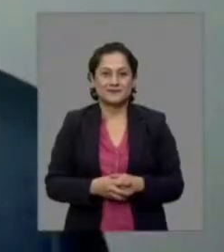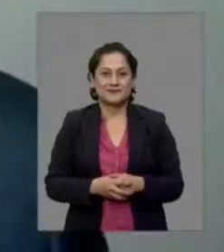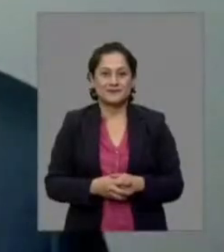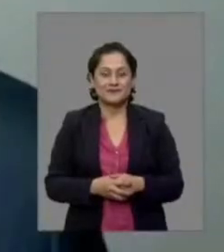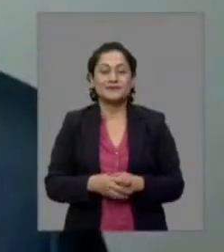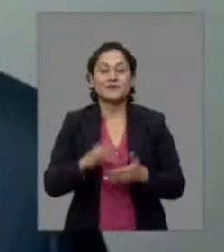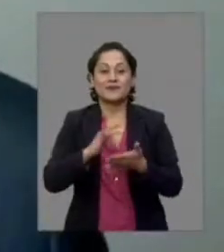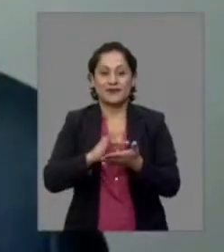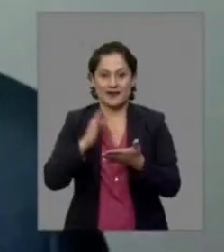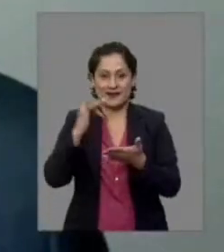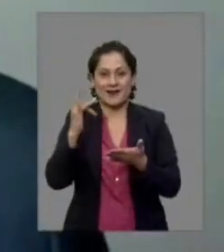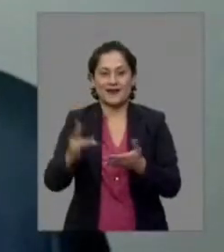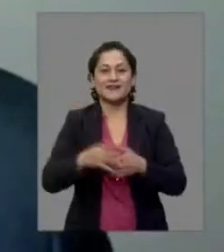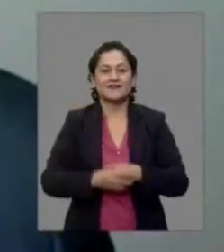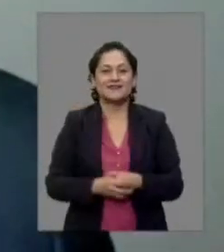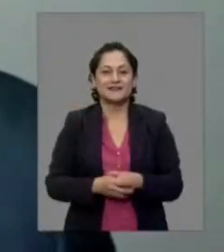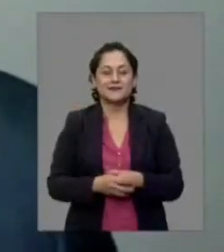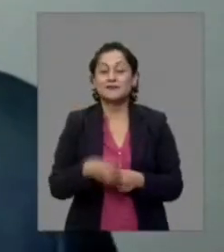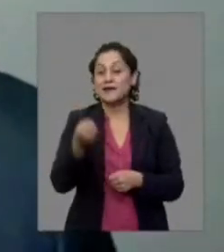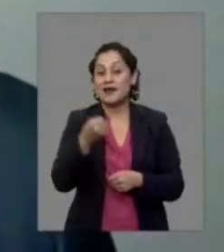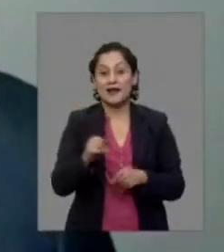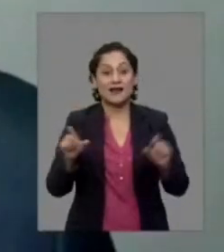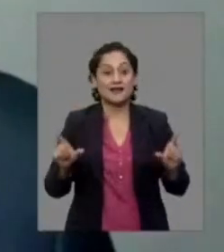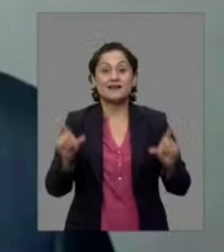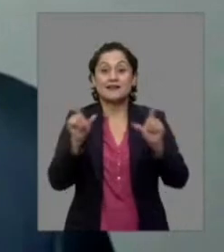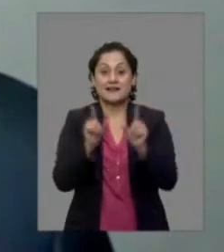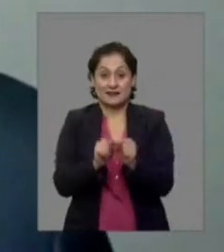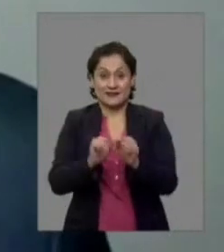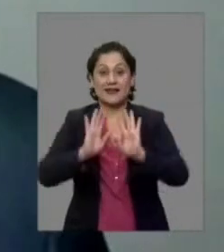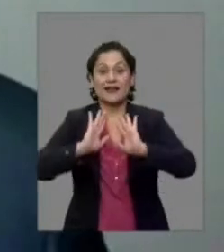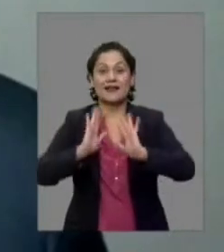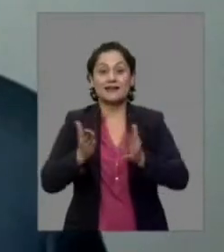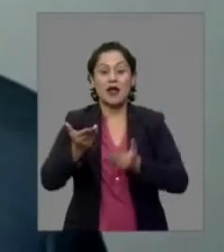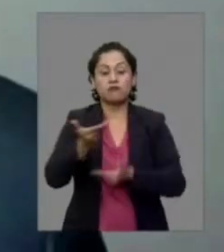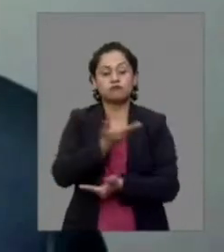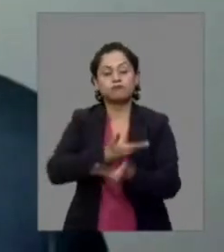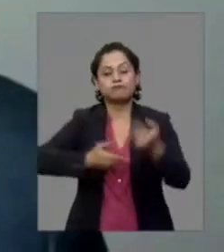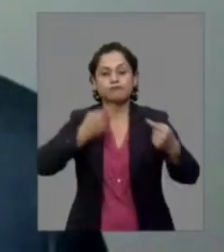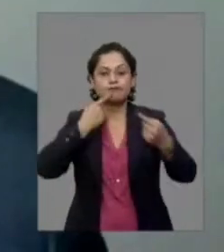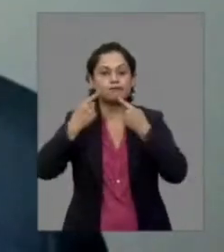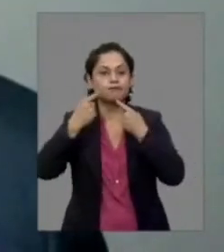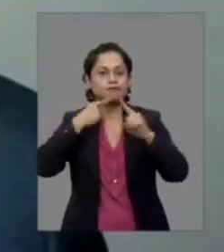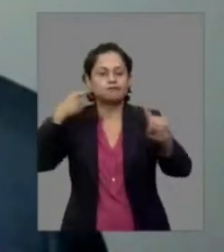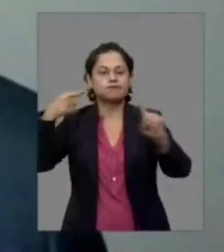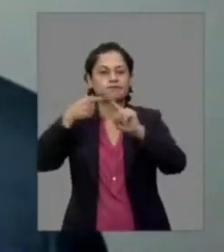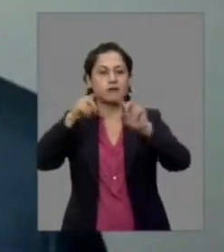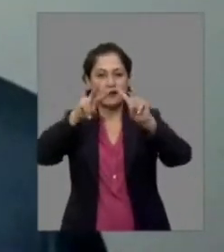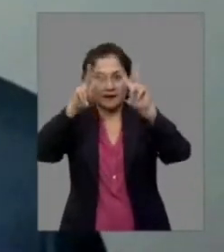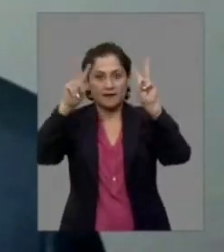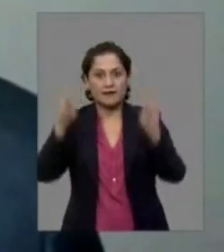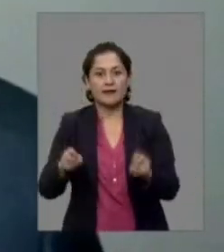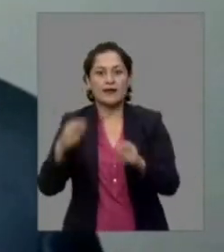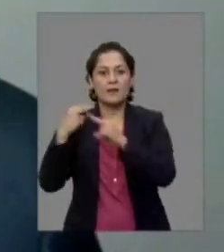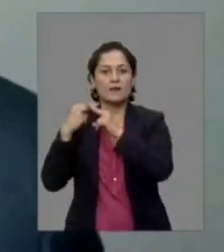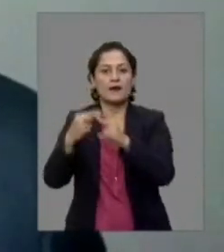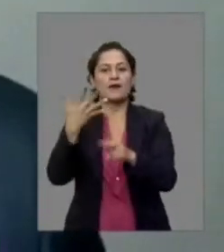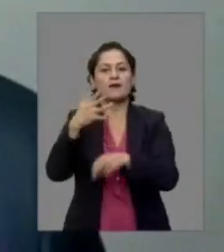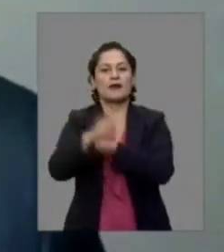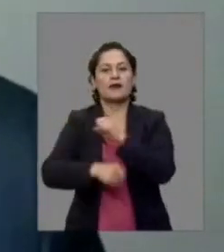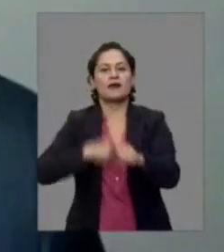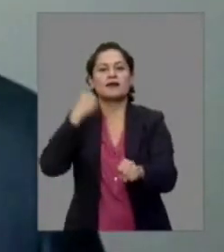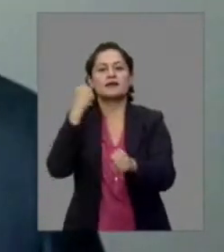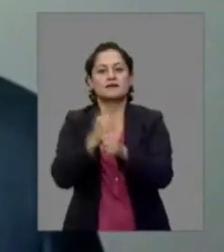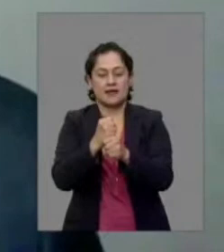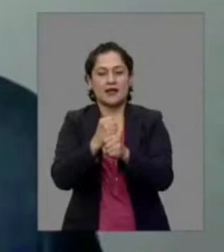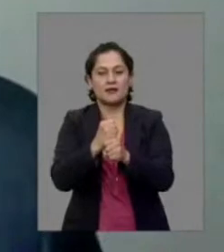Gracias. De esta forma concluye esta mesa de discusión con el tema de la décima época en la jurisprudencia de